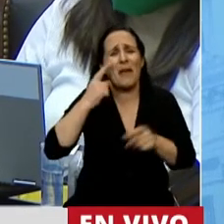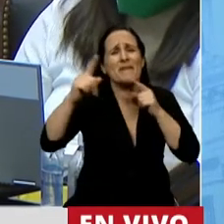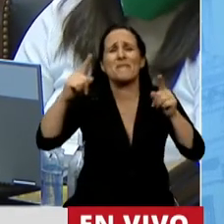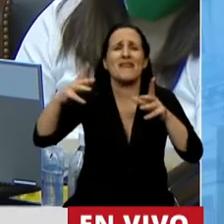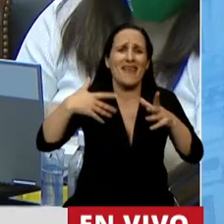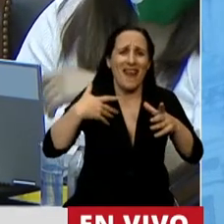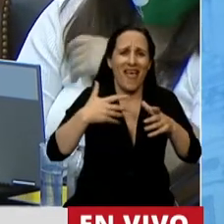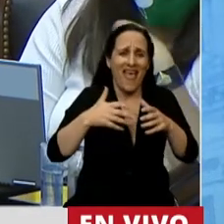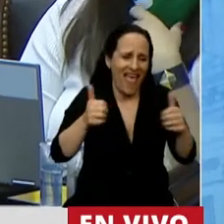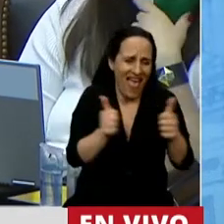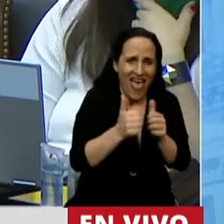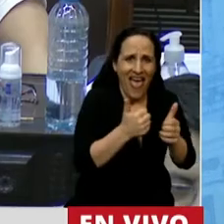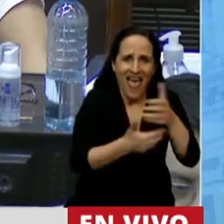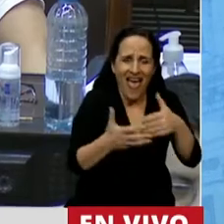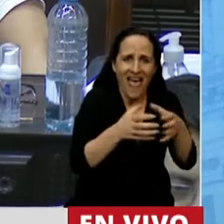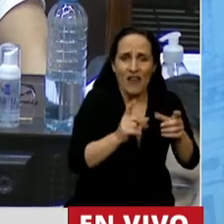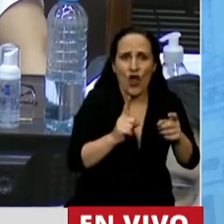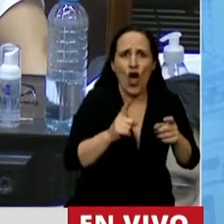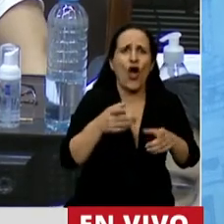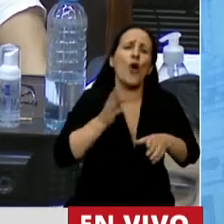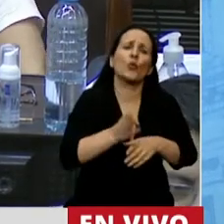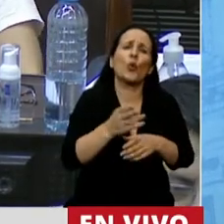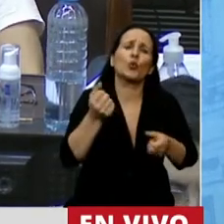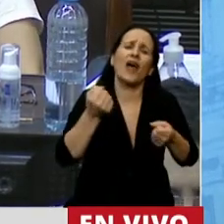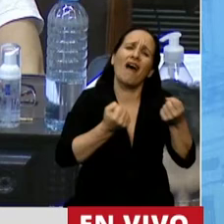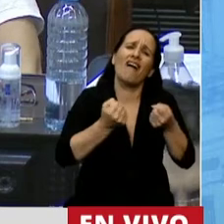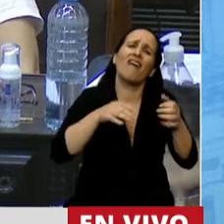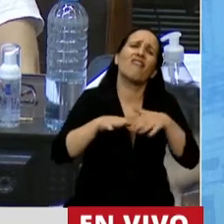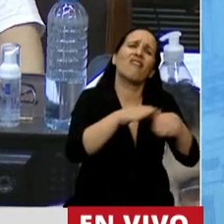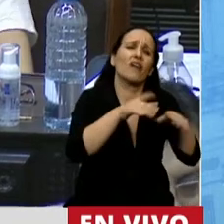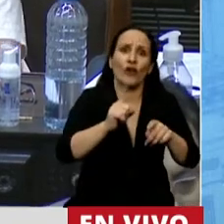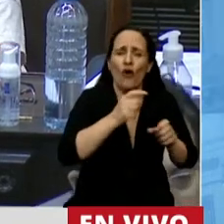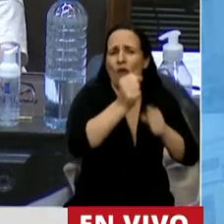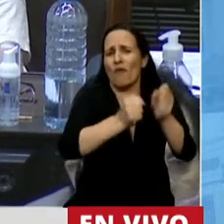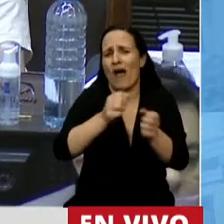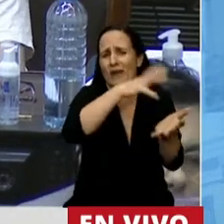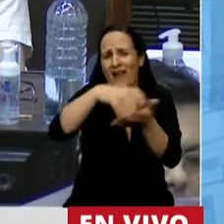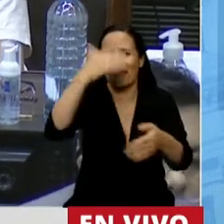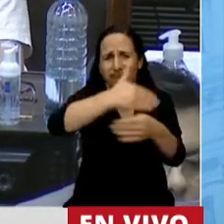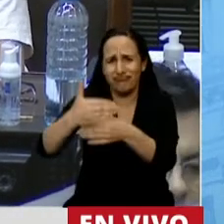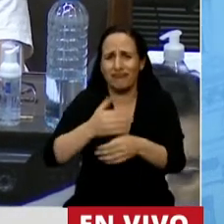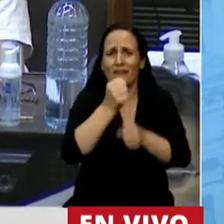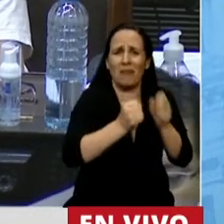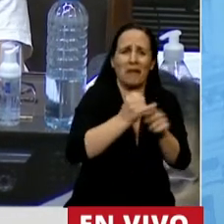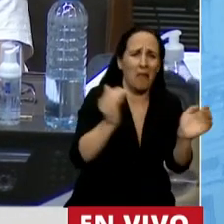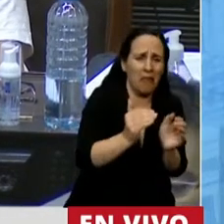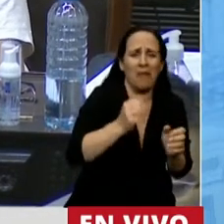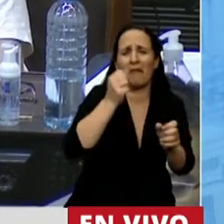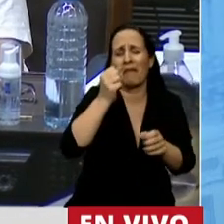un año en donde no hubo libre circulación en las rutas, un año donde cerraron fábricas, pymes,